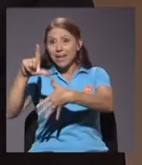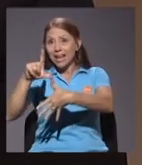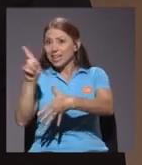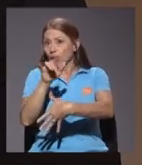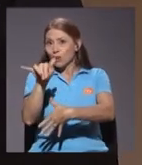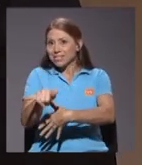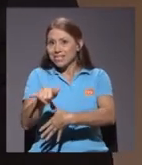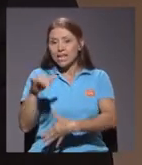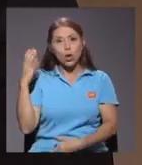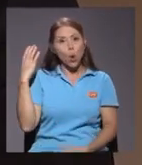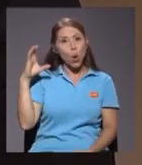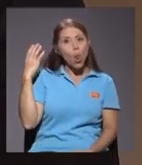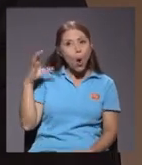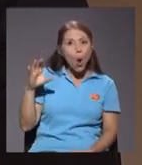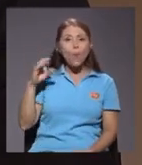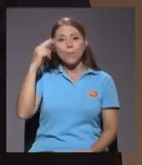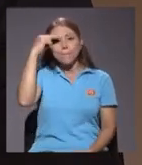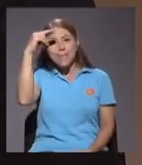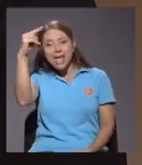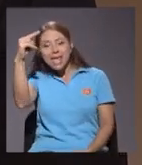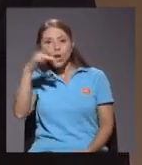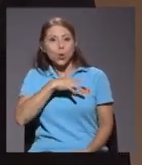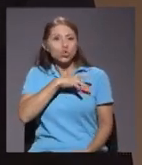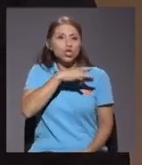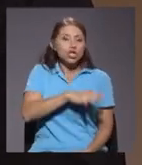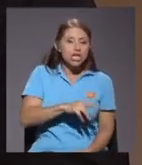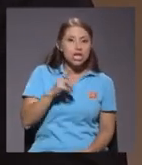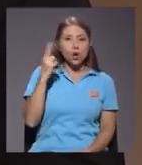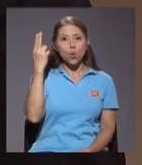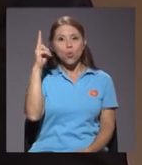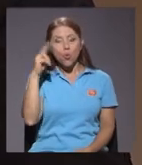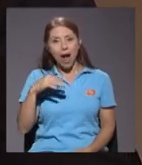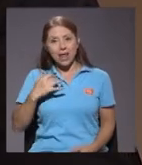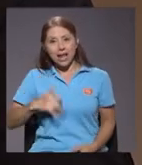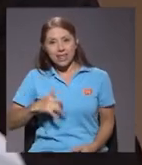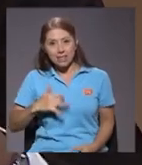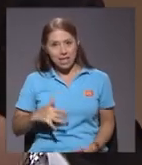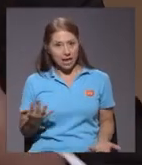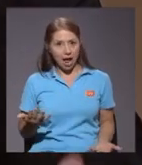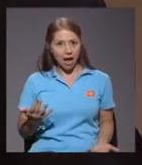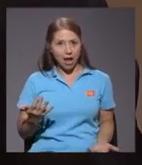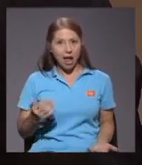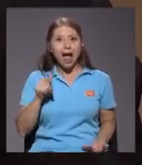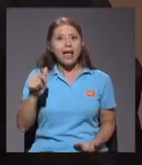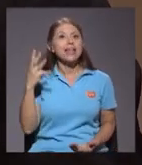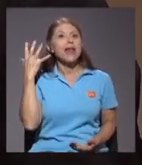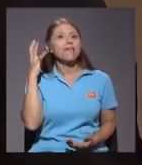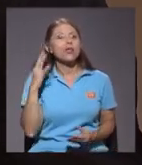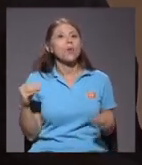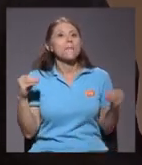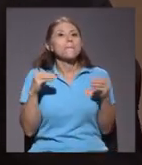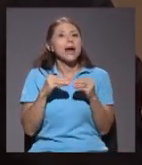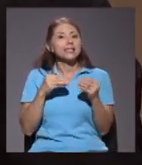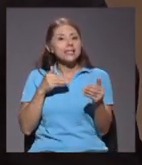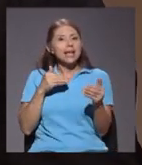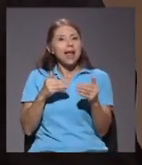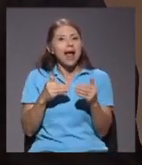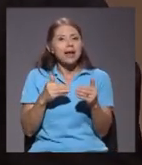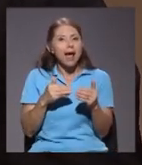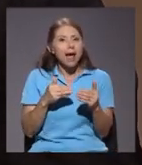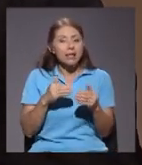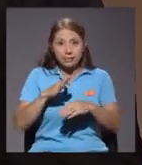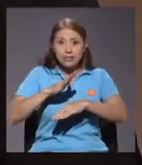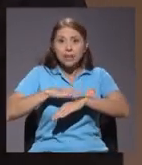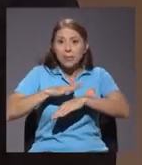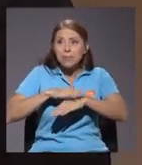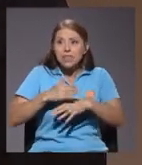en colombia en méxico por ejemplo en chile y uruguay y en argentina en particular resulta que la radio era más cercana y se permitía algunas licencias